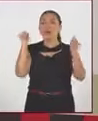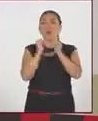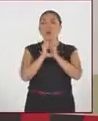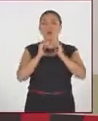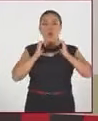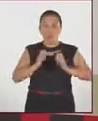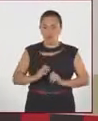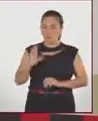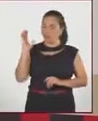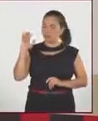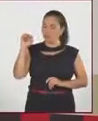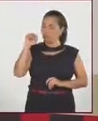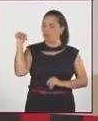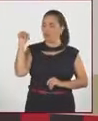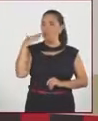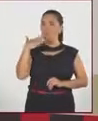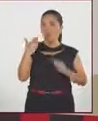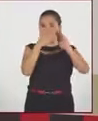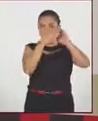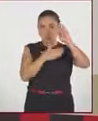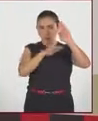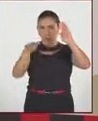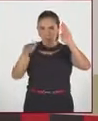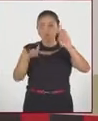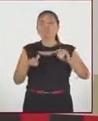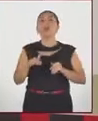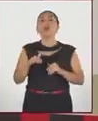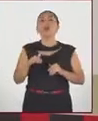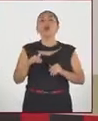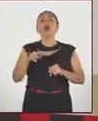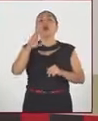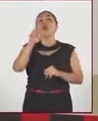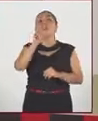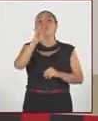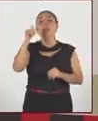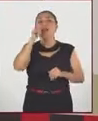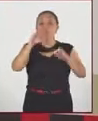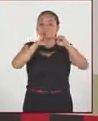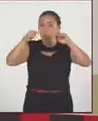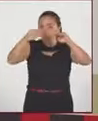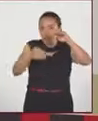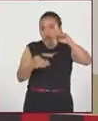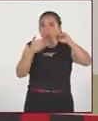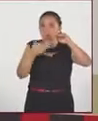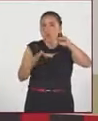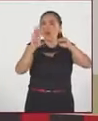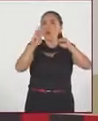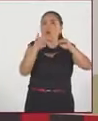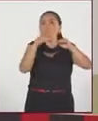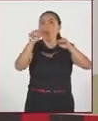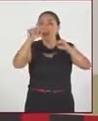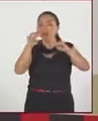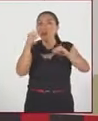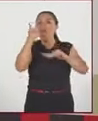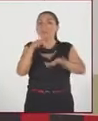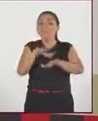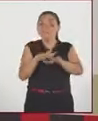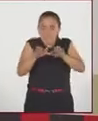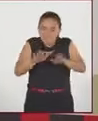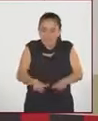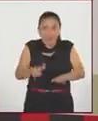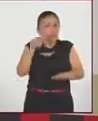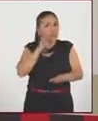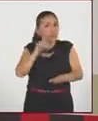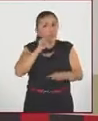recto posible, la cadera 90 grados, rodilla 90 grados y el contacto con el piso siempre es importante, ¿no?